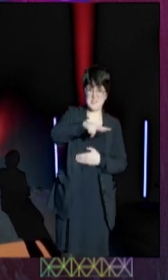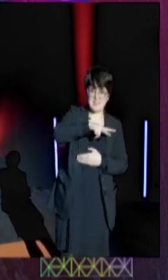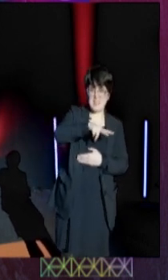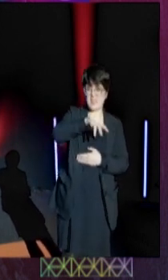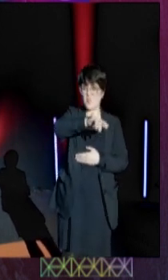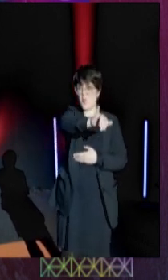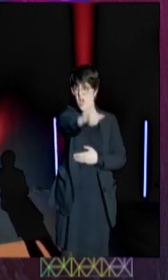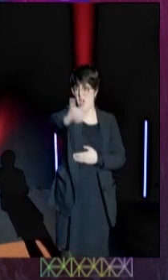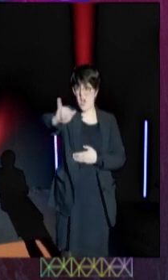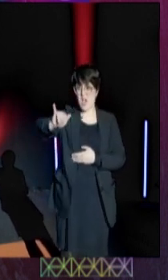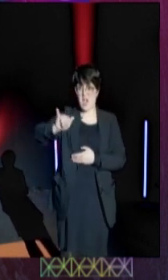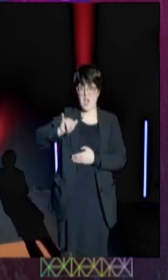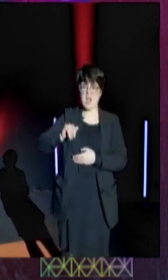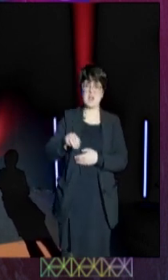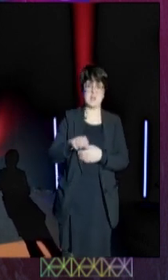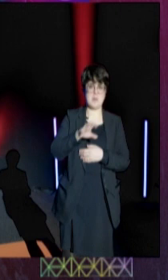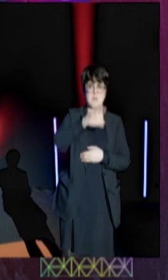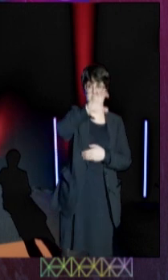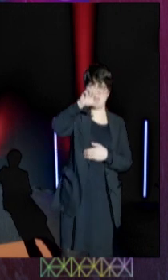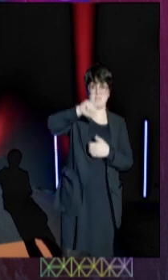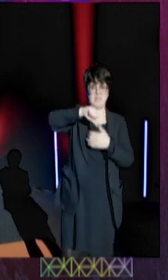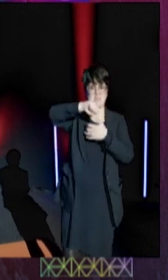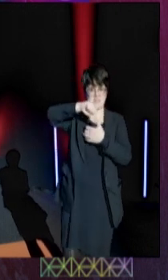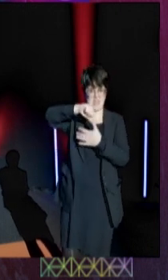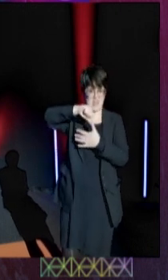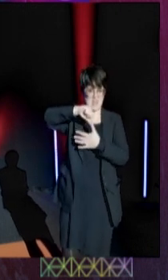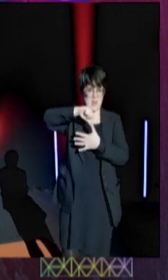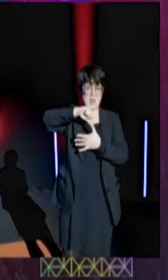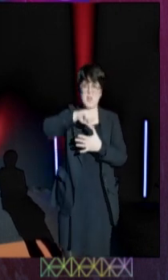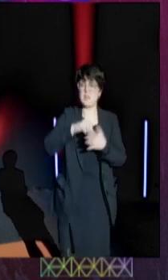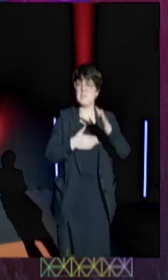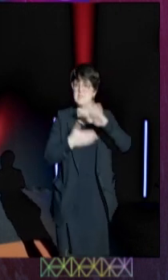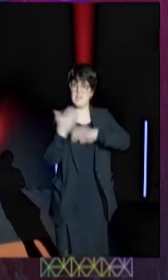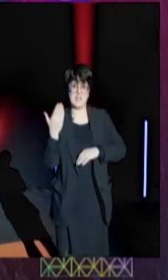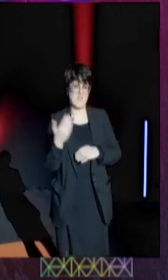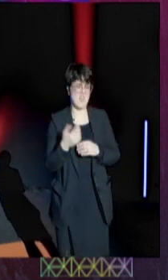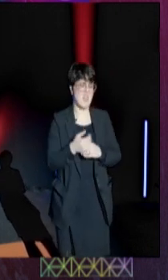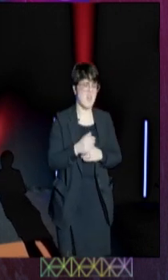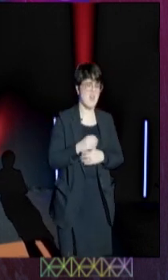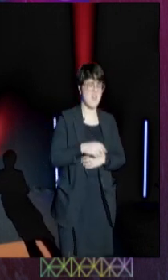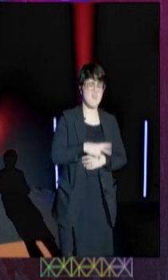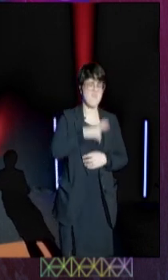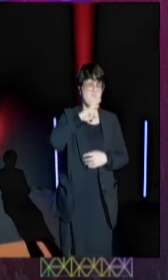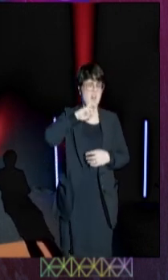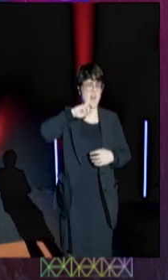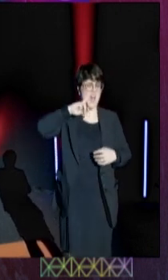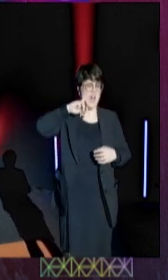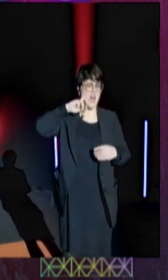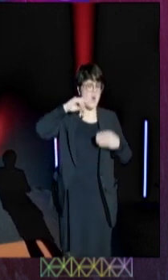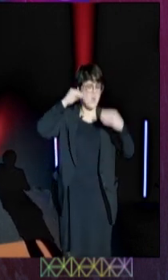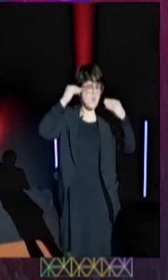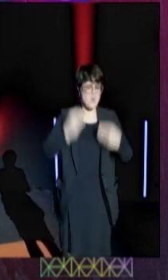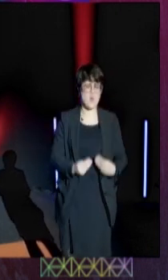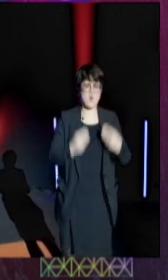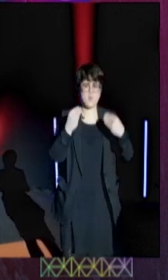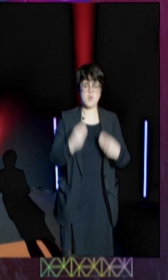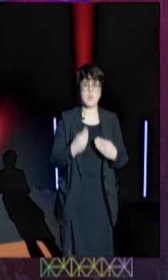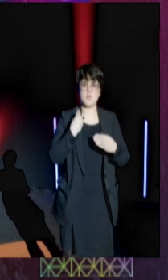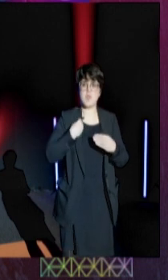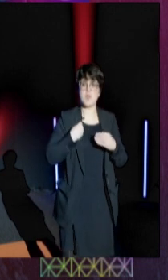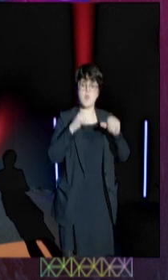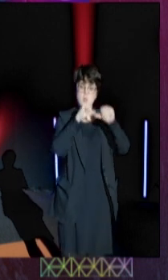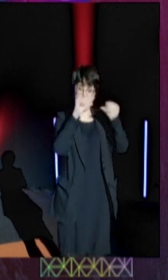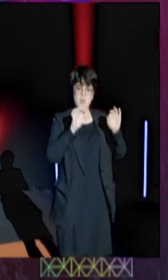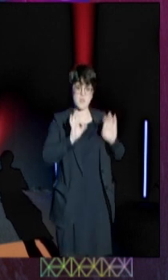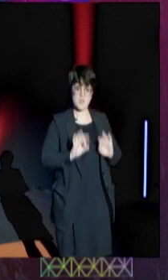en en todos los países hispan albant podemos tener una riqueza enorme de información que haga que el entrenamiento de los modelos en